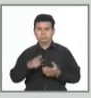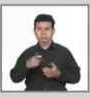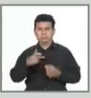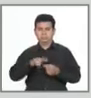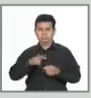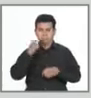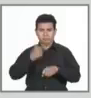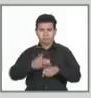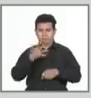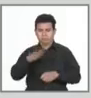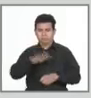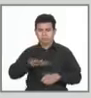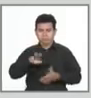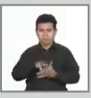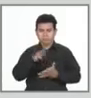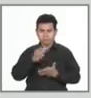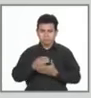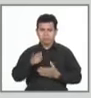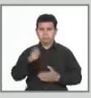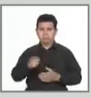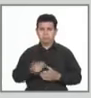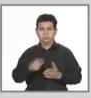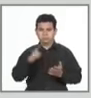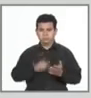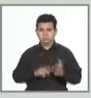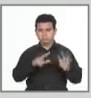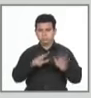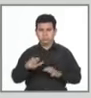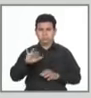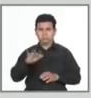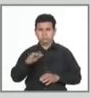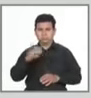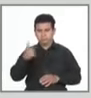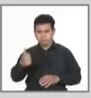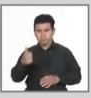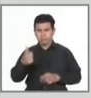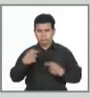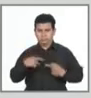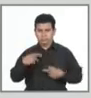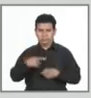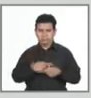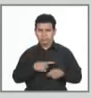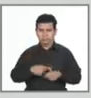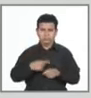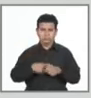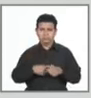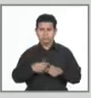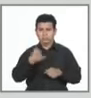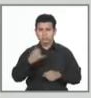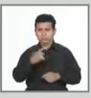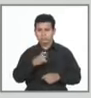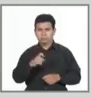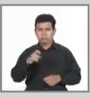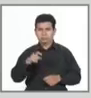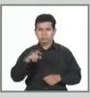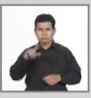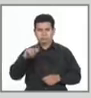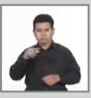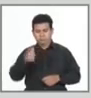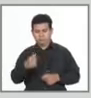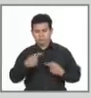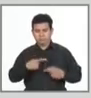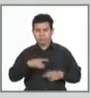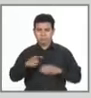número 5 región mixteca 1856 casos confirmados y 176